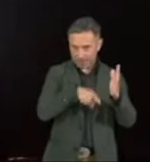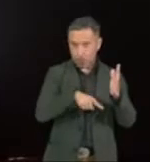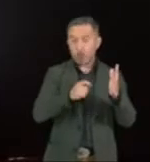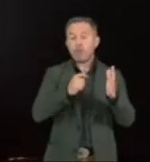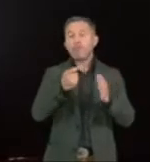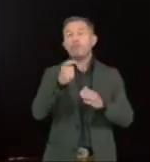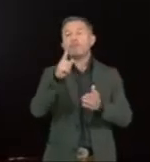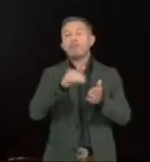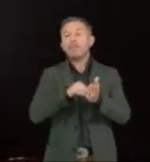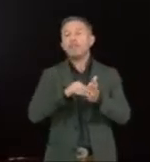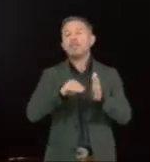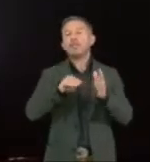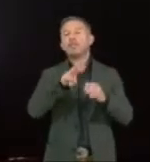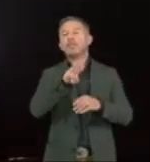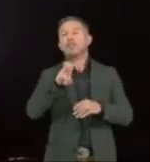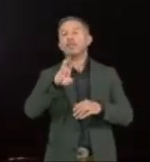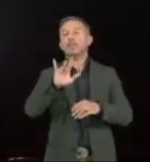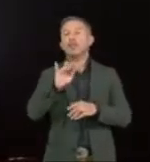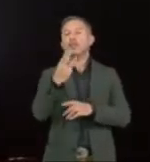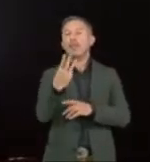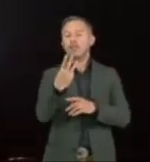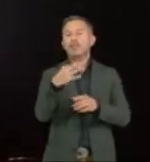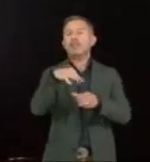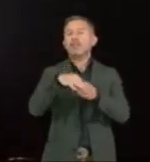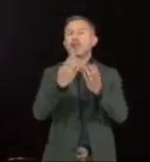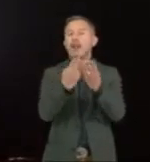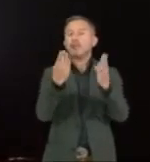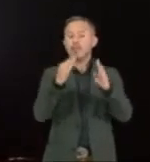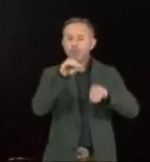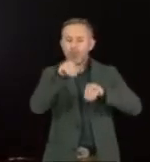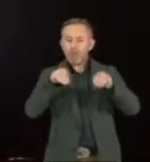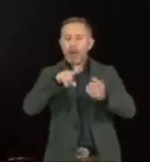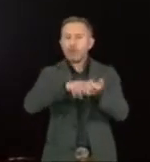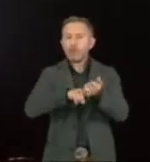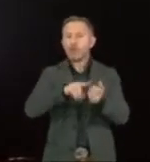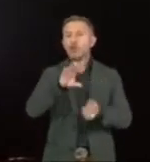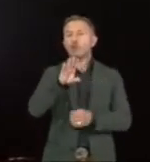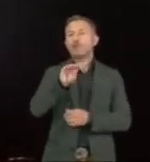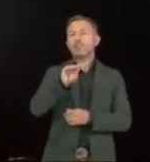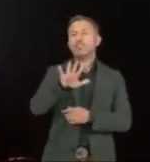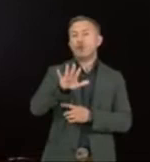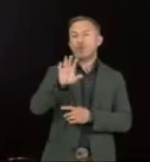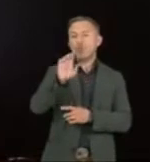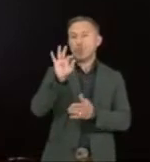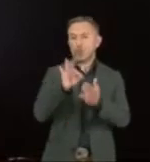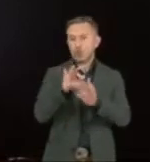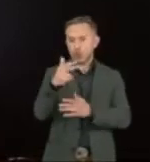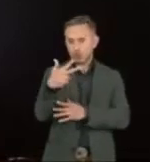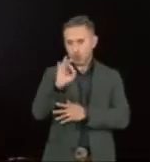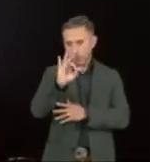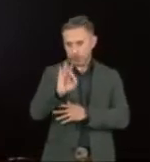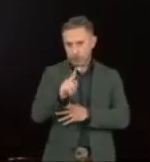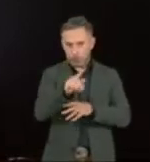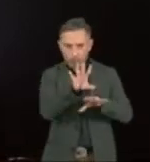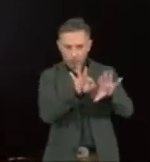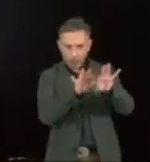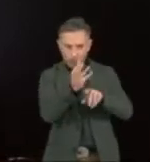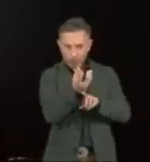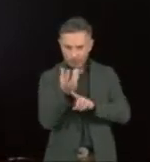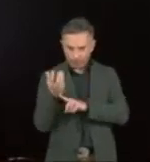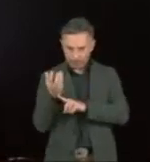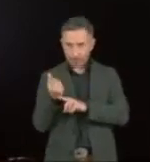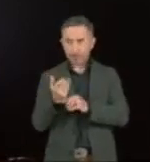1753 casillas las cuales representan el 95 punto 8 de la muestra total segundo de los